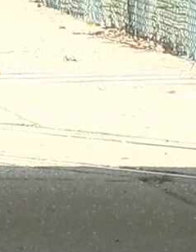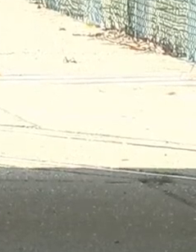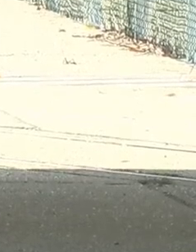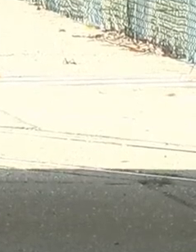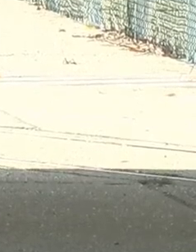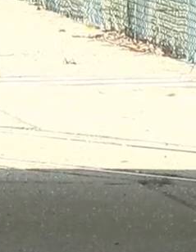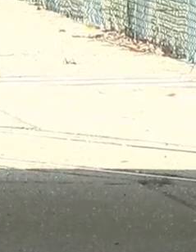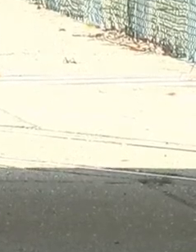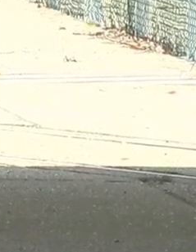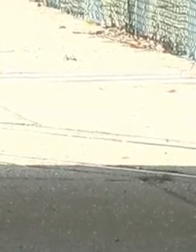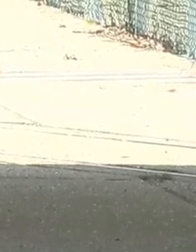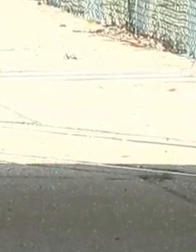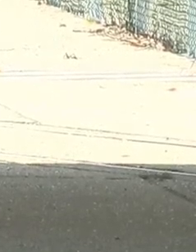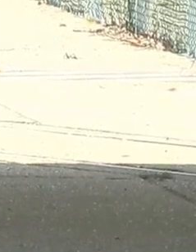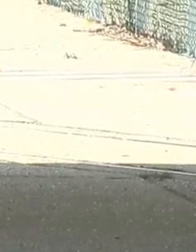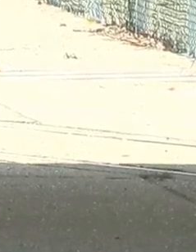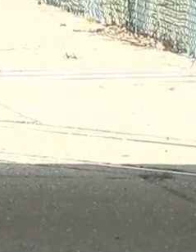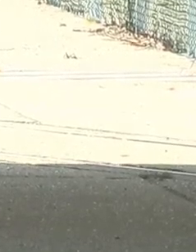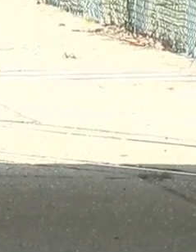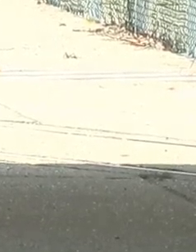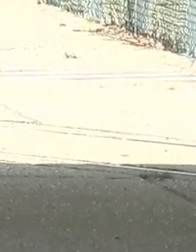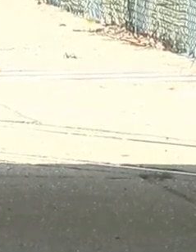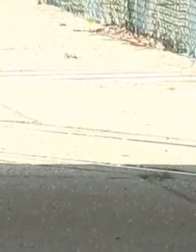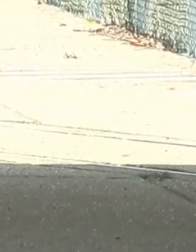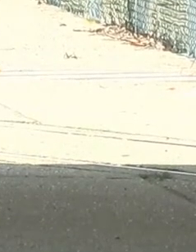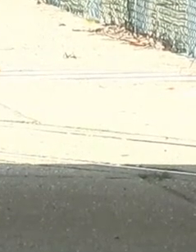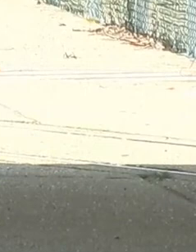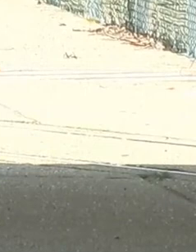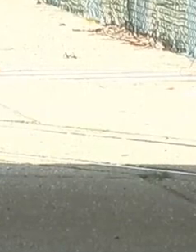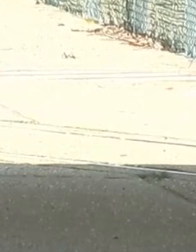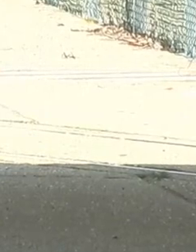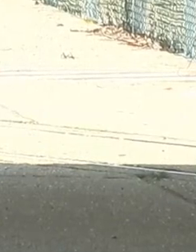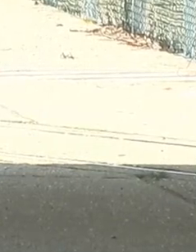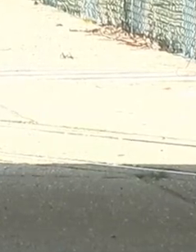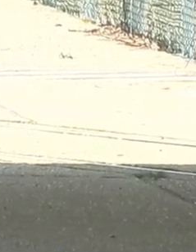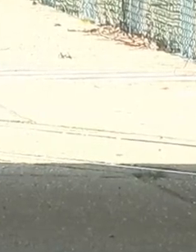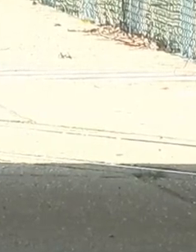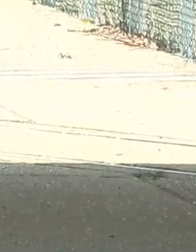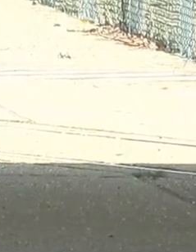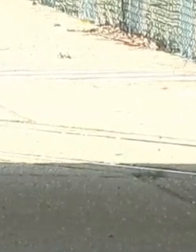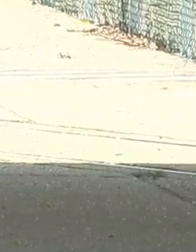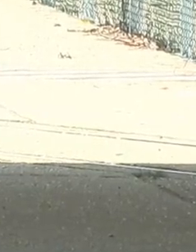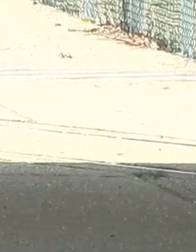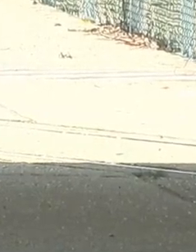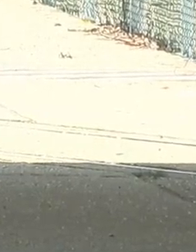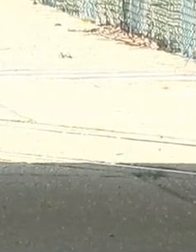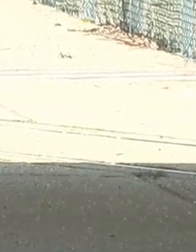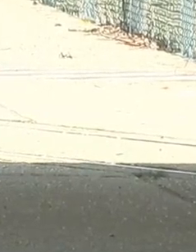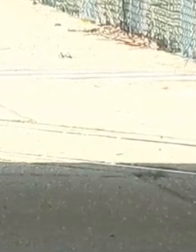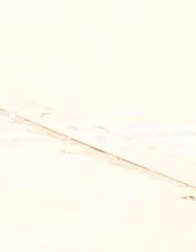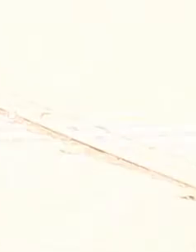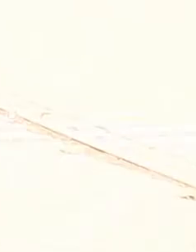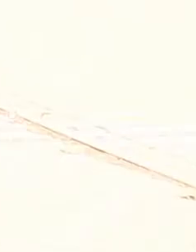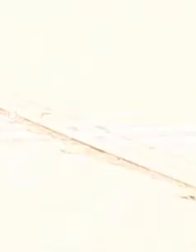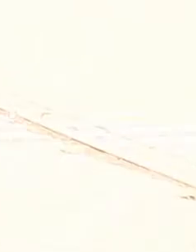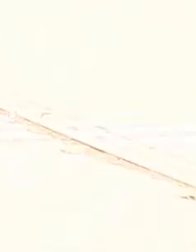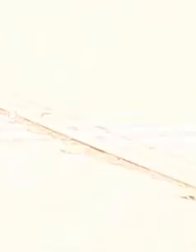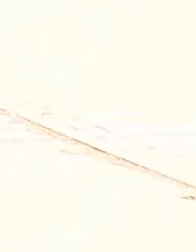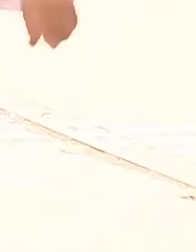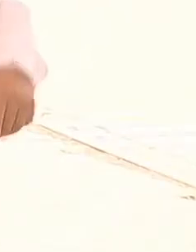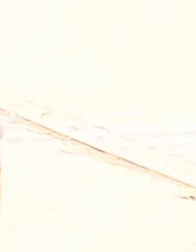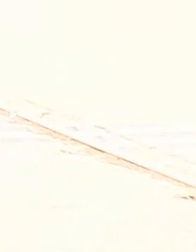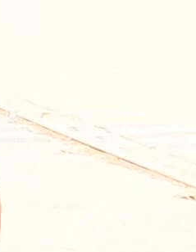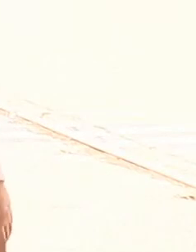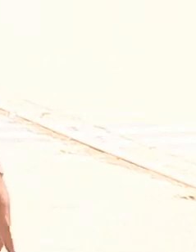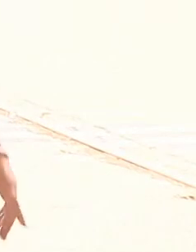que está de color marrón. Se va a ampliar el puerto para alinearlo con el otro muelle que